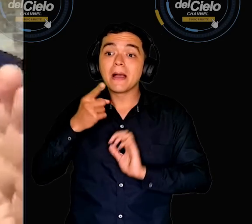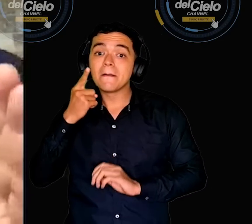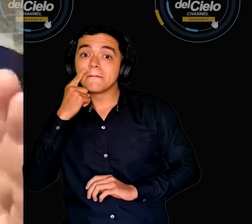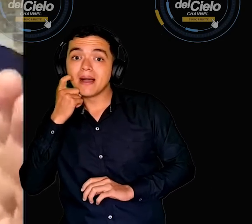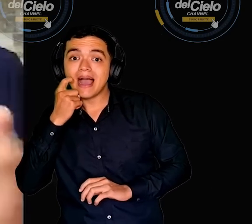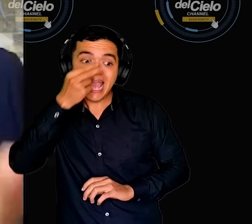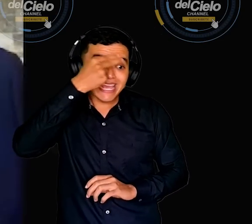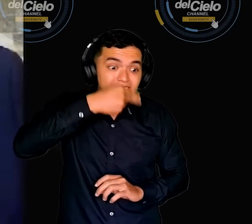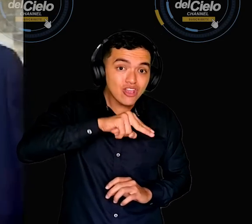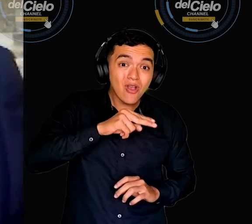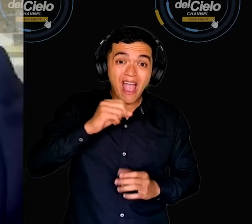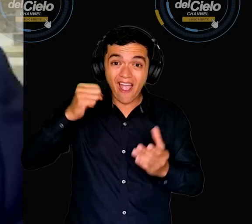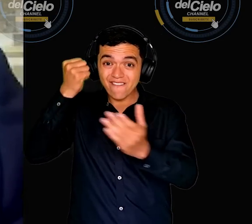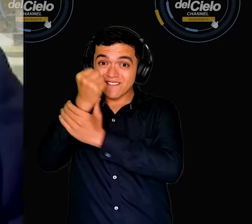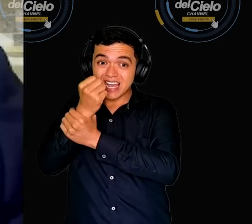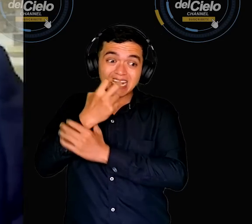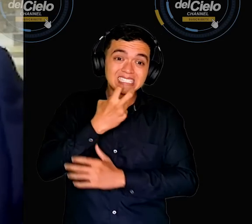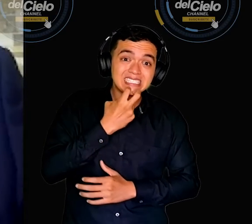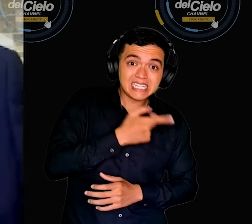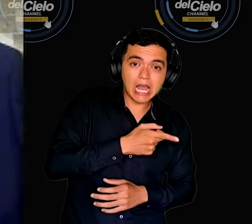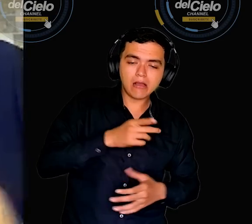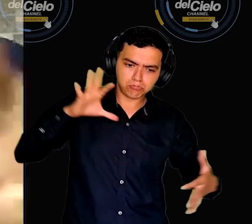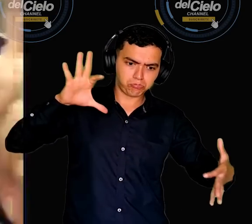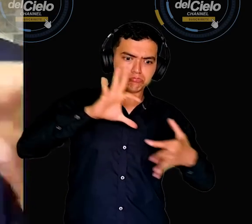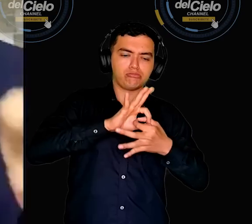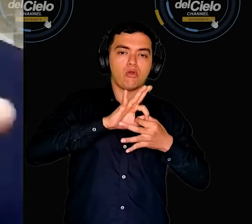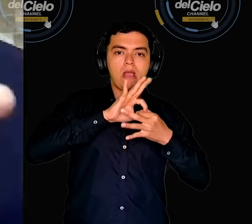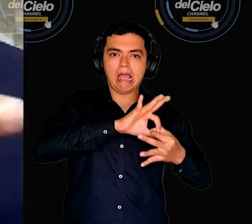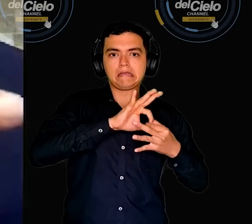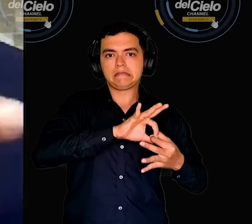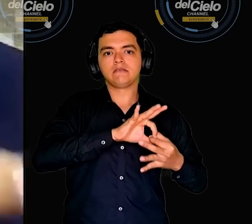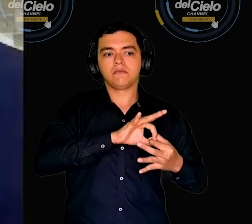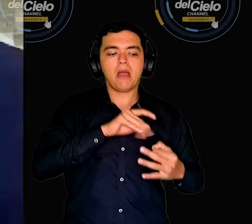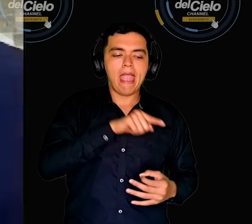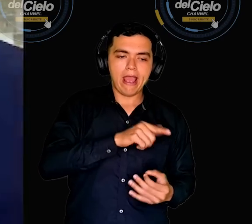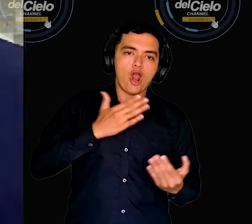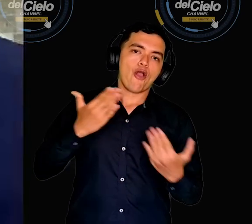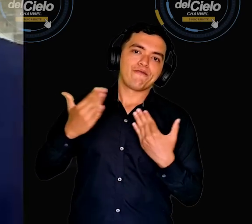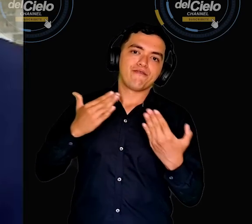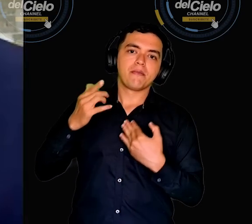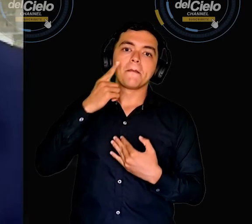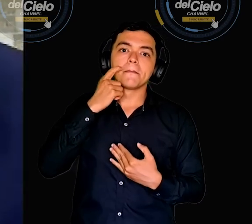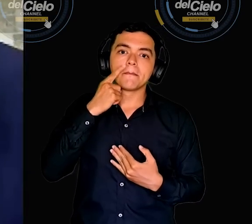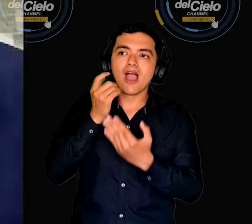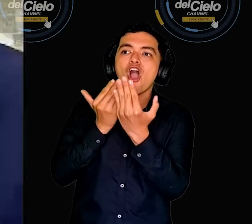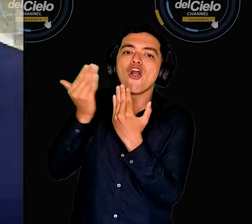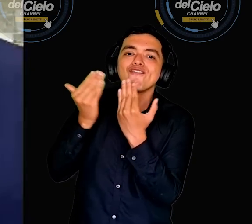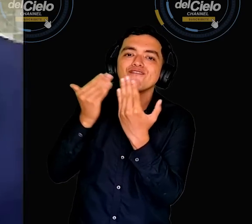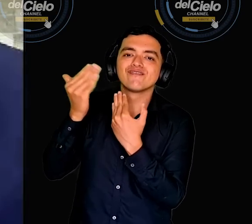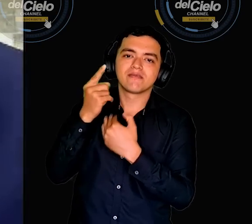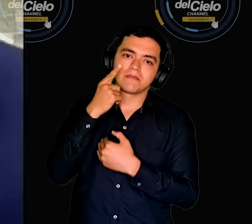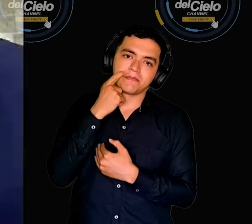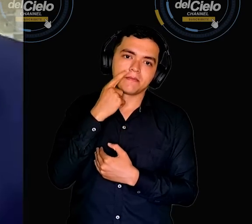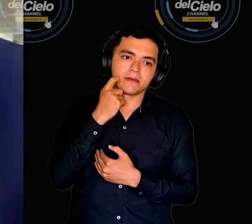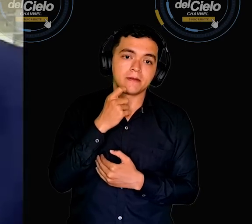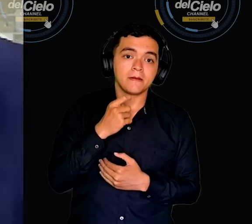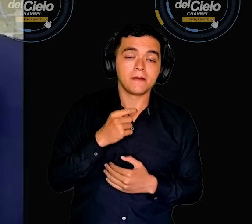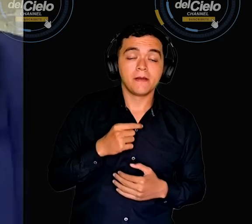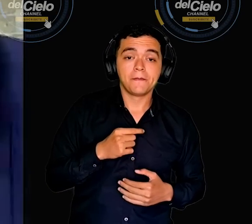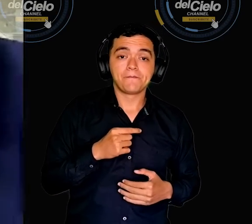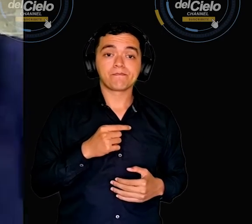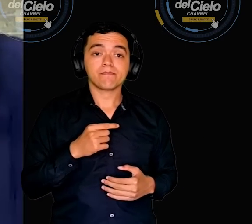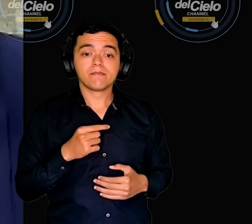no era un hombre poco inteligente. Él se dio cuenta que faltaba algo. Y poco a poco se